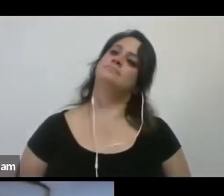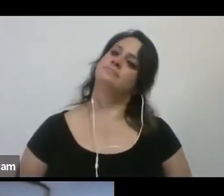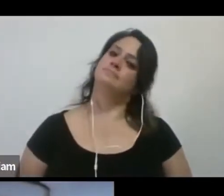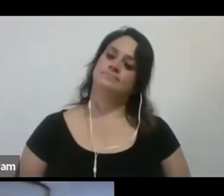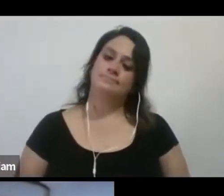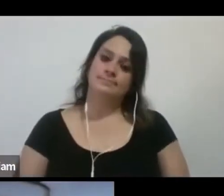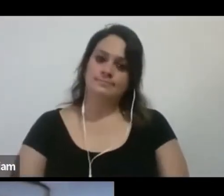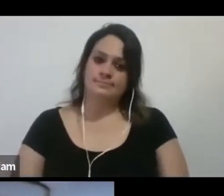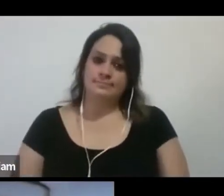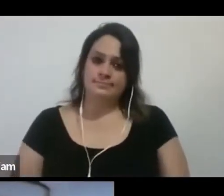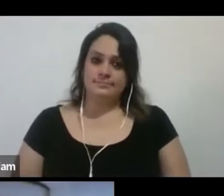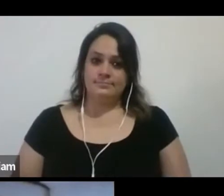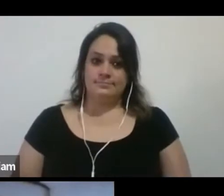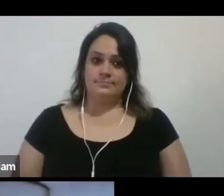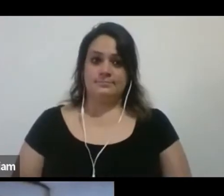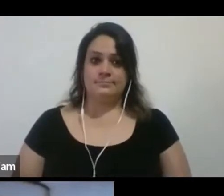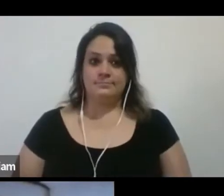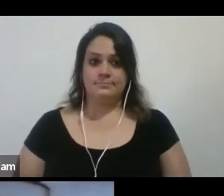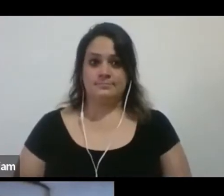Bien, ahí está.